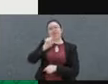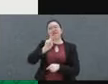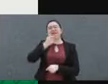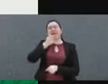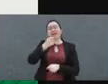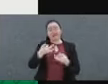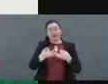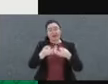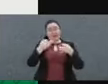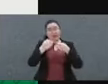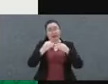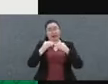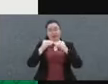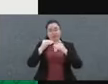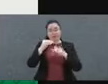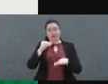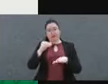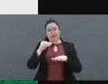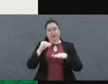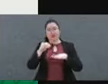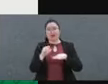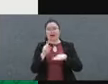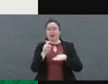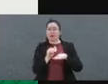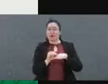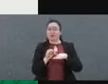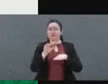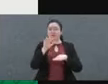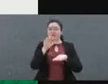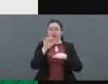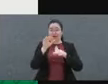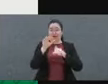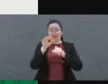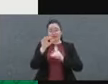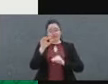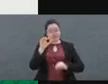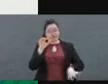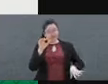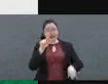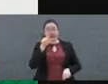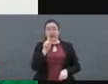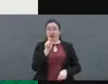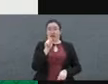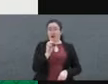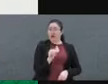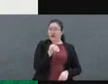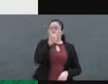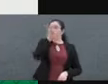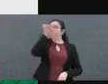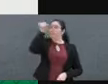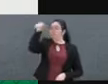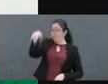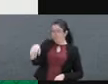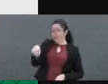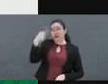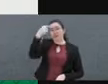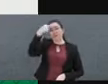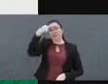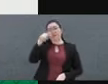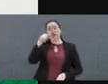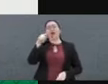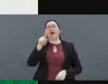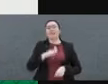partículas que debemos desechar ya hacia el drenaje, lo que queda de agua vuelve a entrar a los filtros para tener la menor